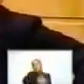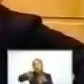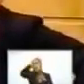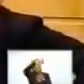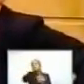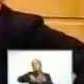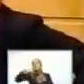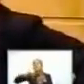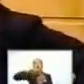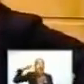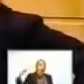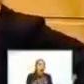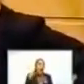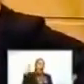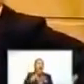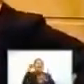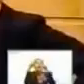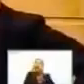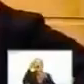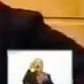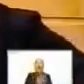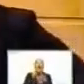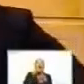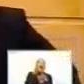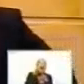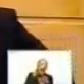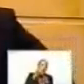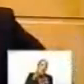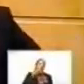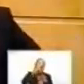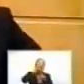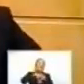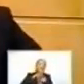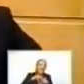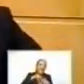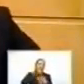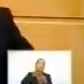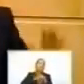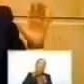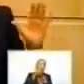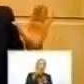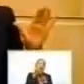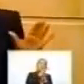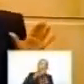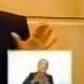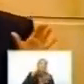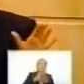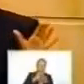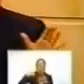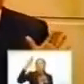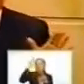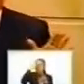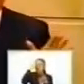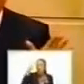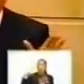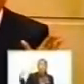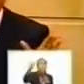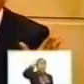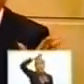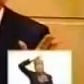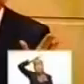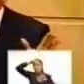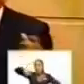Colombia la frase Agro Ingreso Seguro, Agro Ingreso Seguro. Agro Ingreso Seguro, y estoy seguro que hay millones de despistados